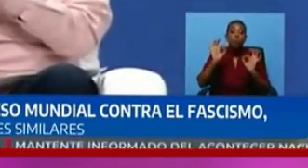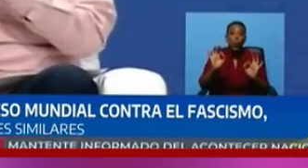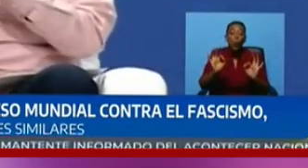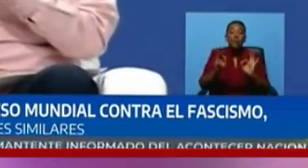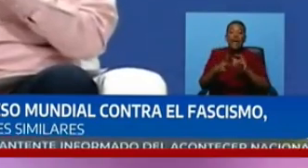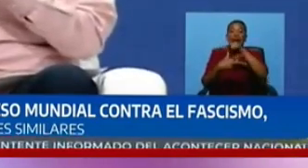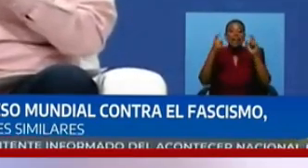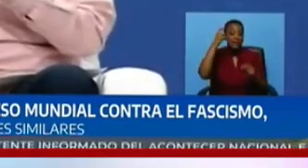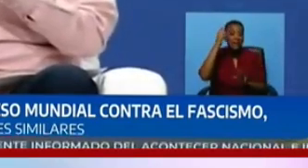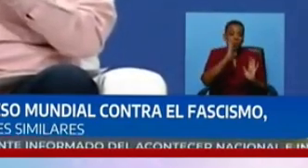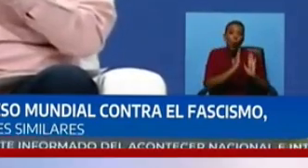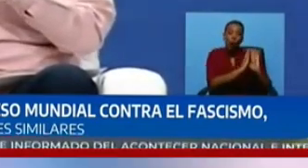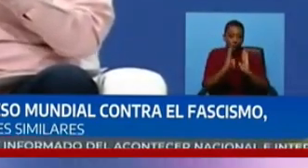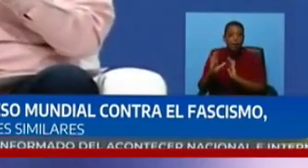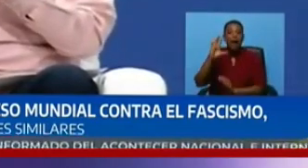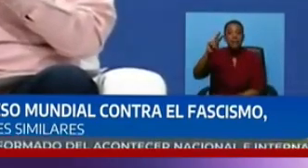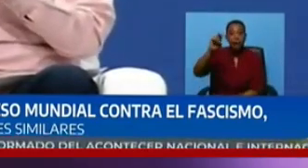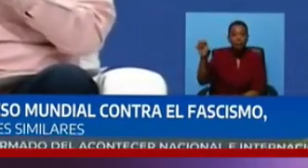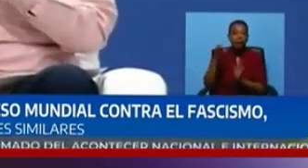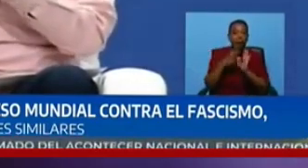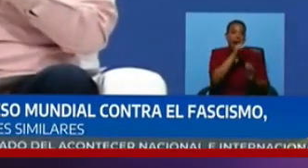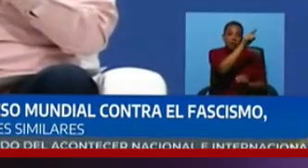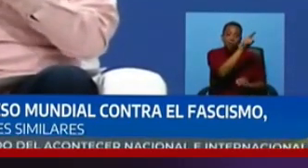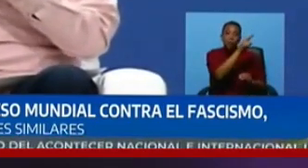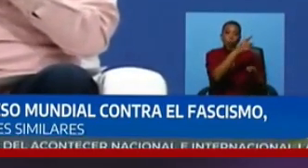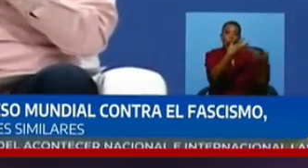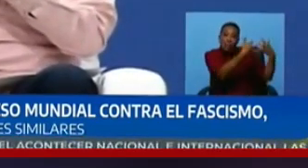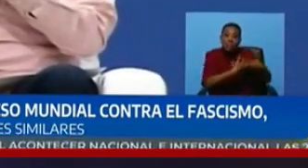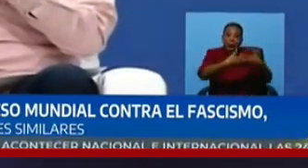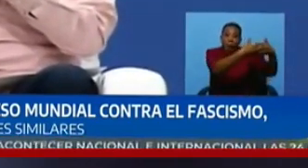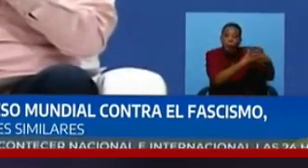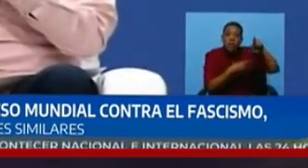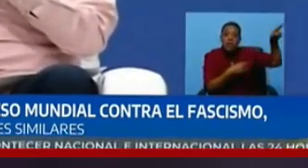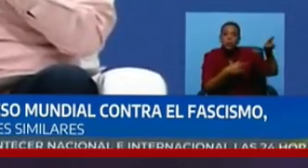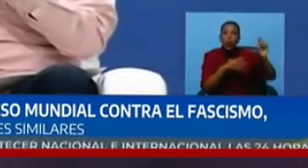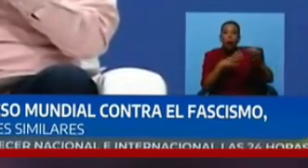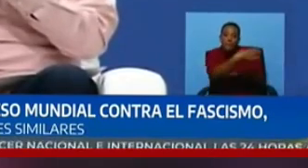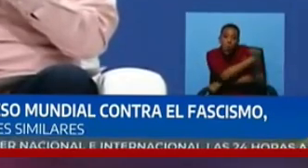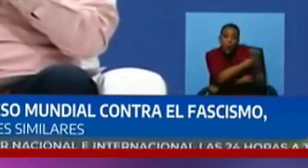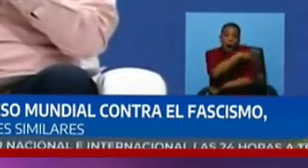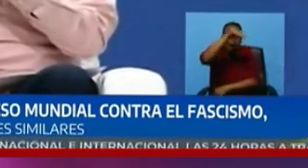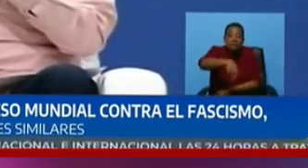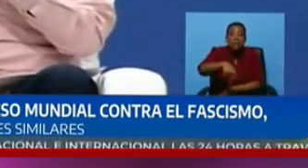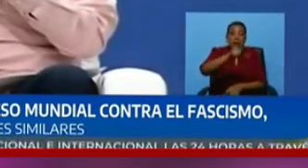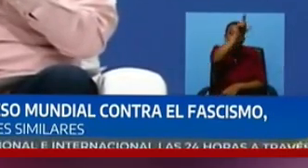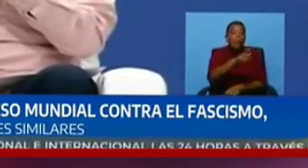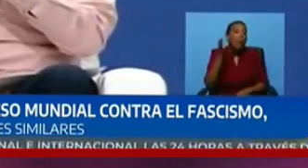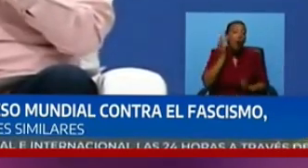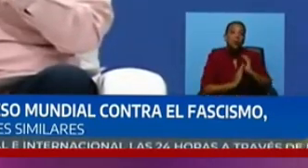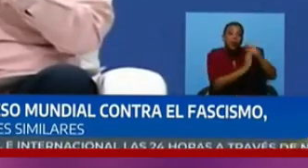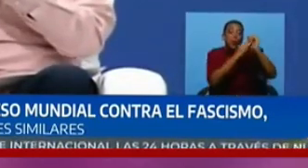manifestación por el 11 de septiembre, por el golpe fascista contra Allende, y fue reprimida por un gobierno, vamos a